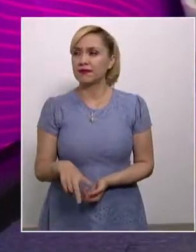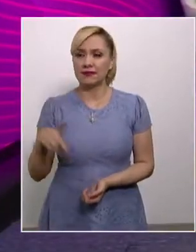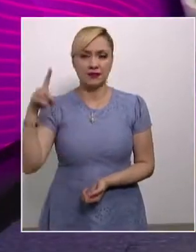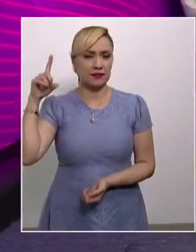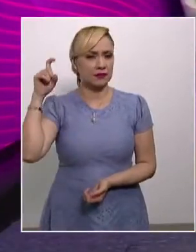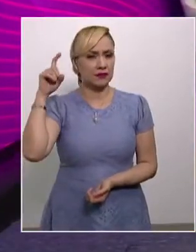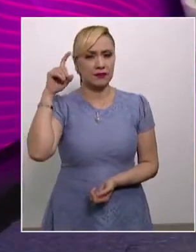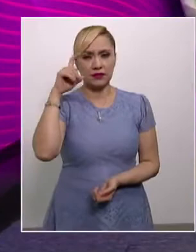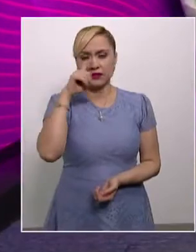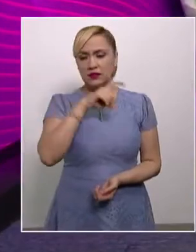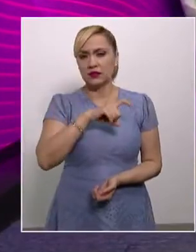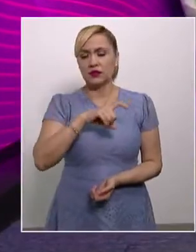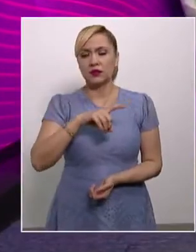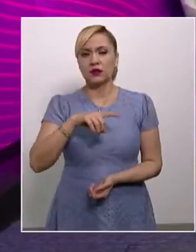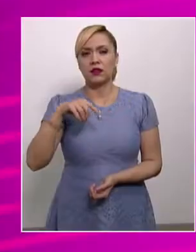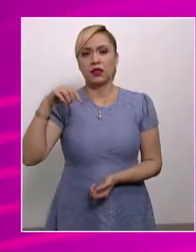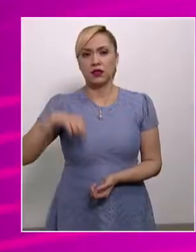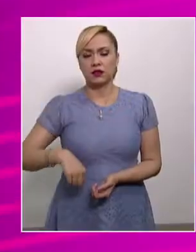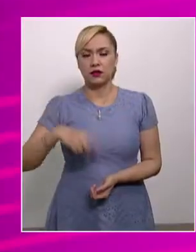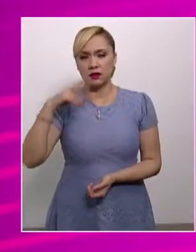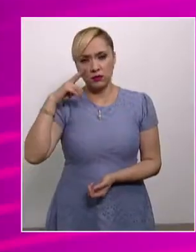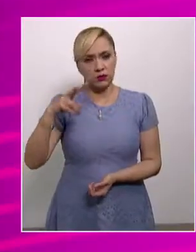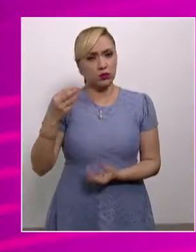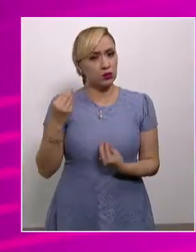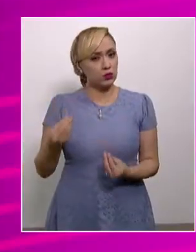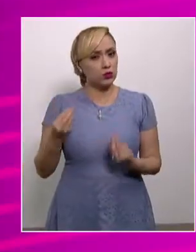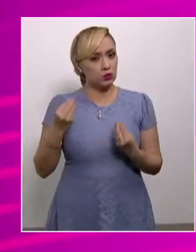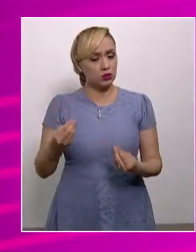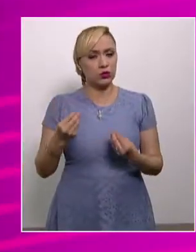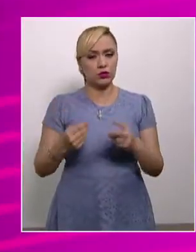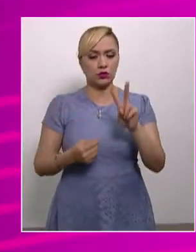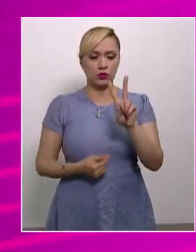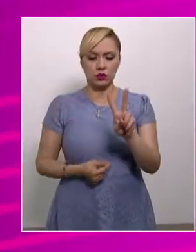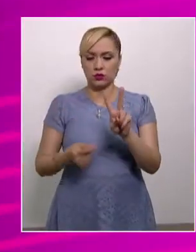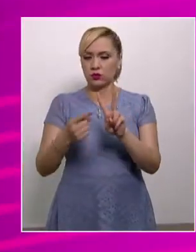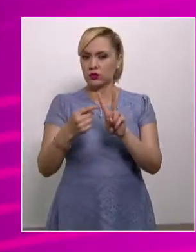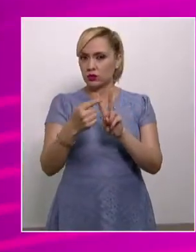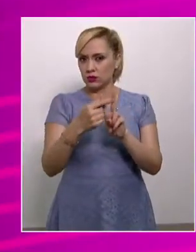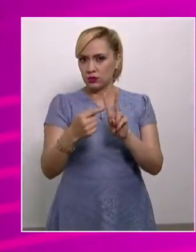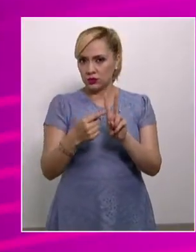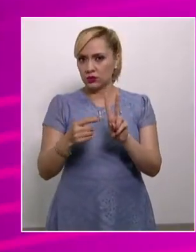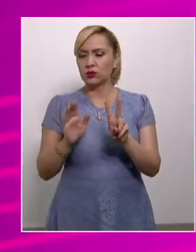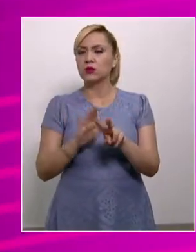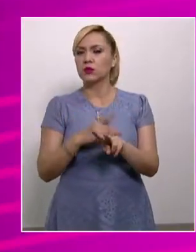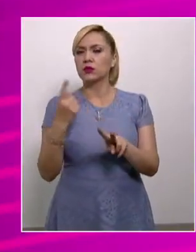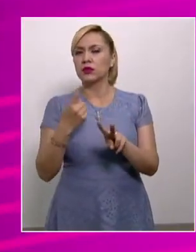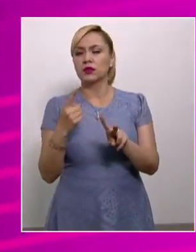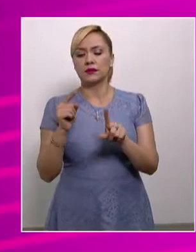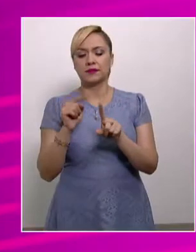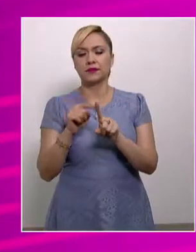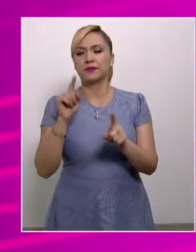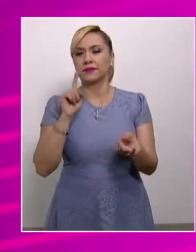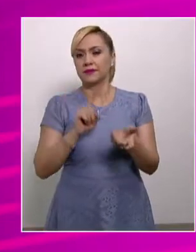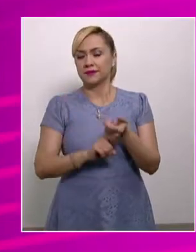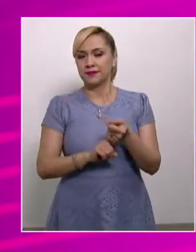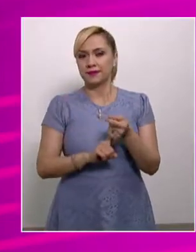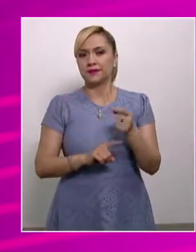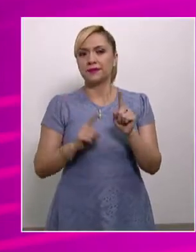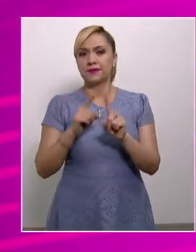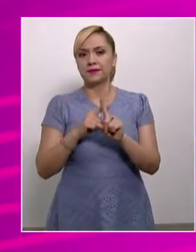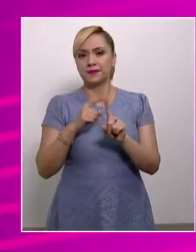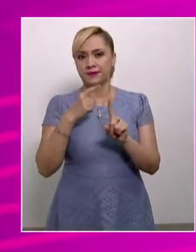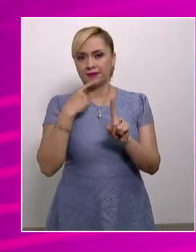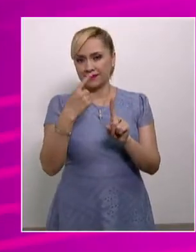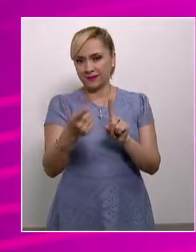complicado. Desde el IMUMI lo vemos constantemente desde las dos facetas, porque vemos tanto la faceta tal como